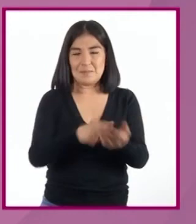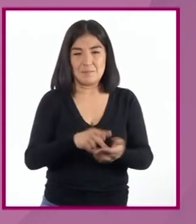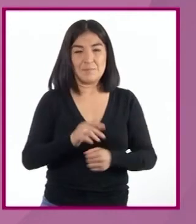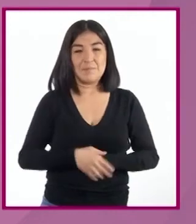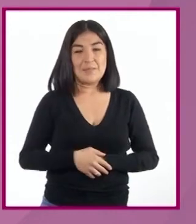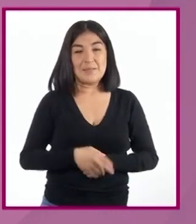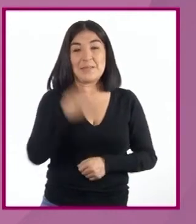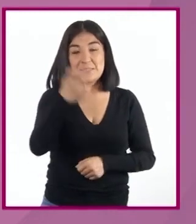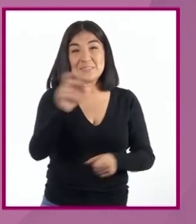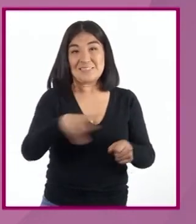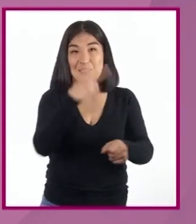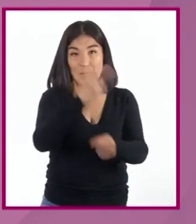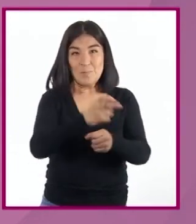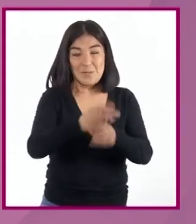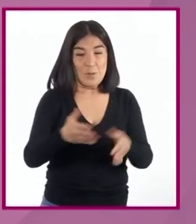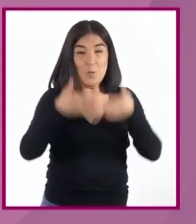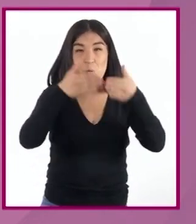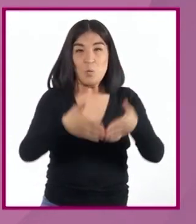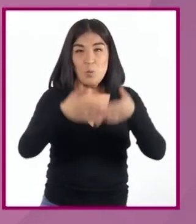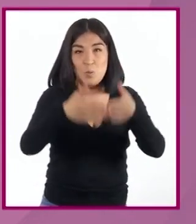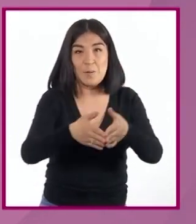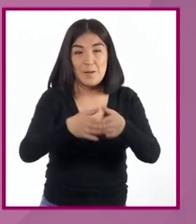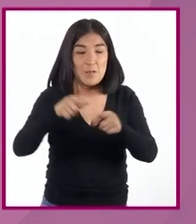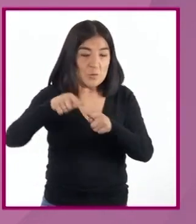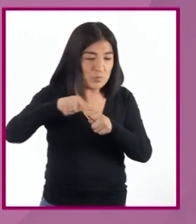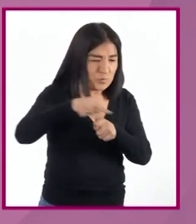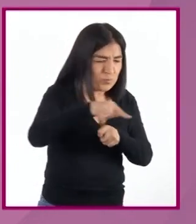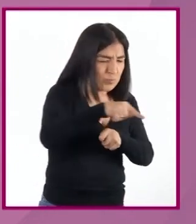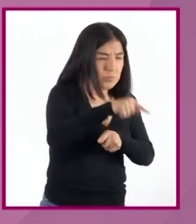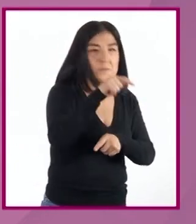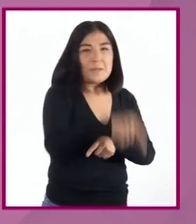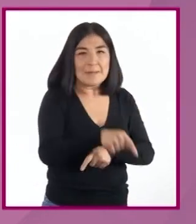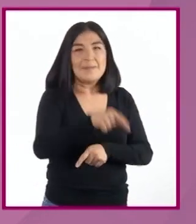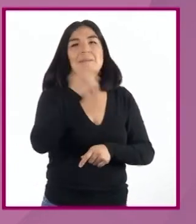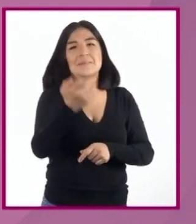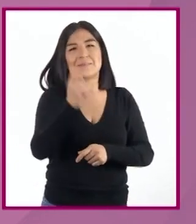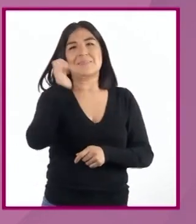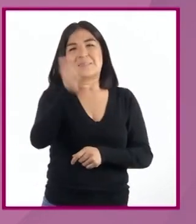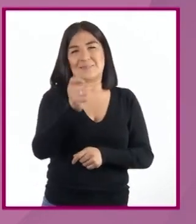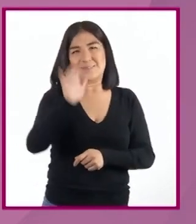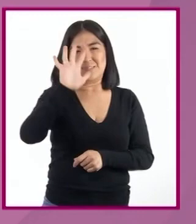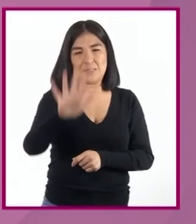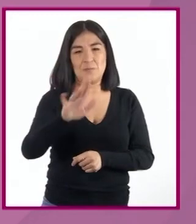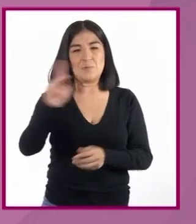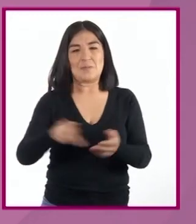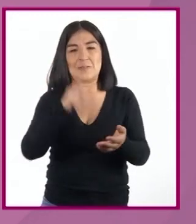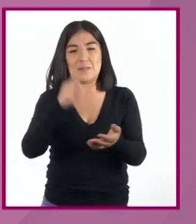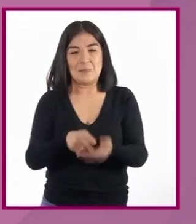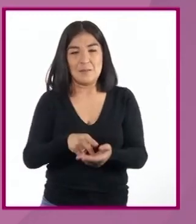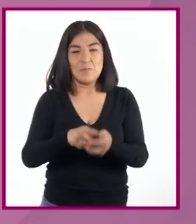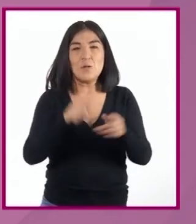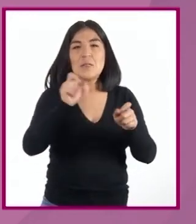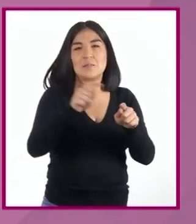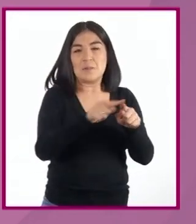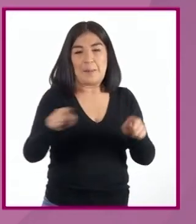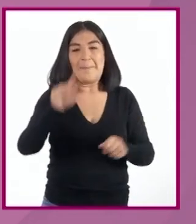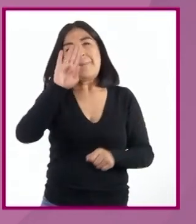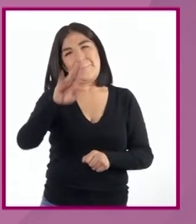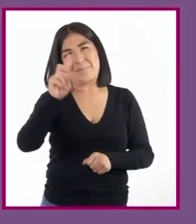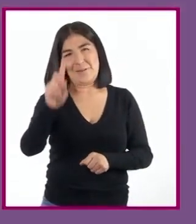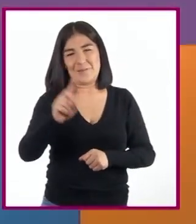la segunda lancha llega a un punto a 5 kilómetros de la primera lancha, longitud de